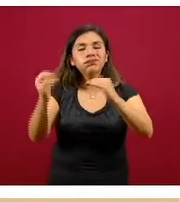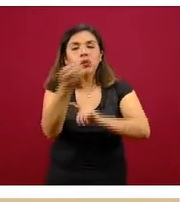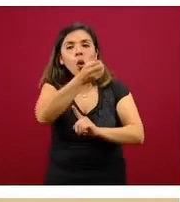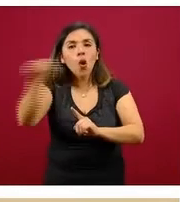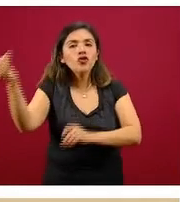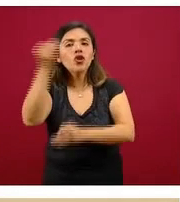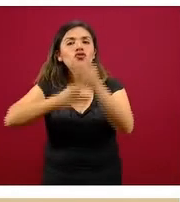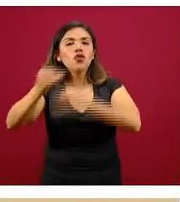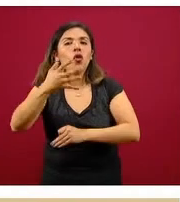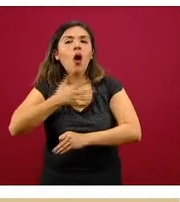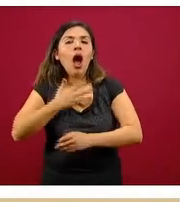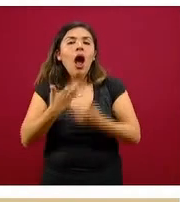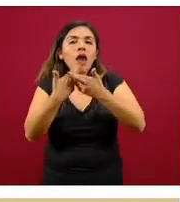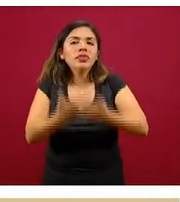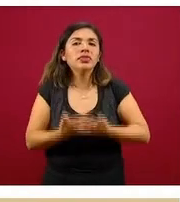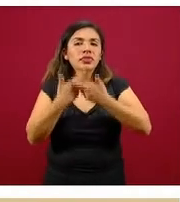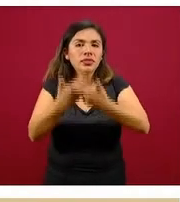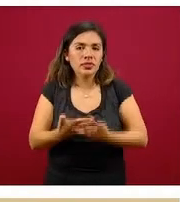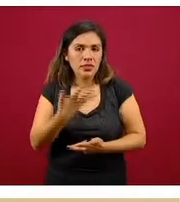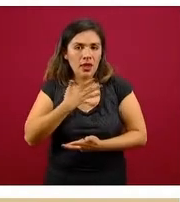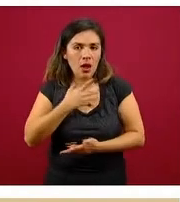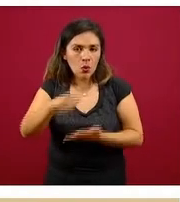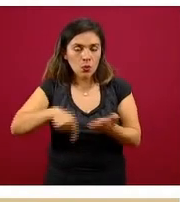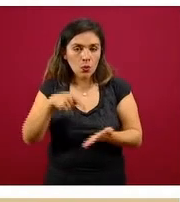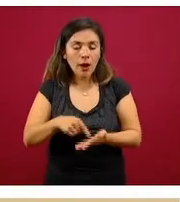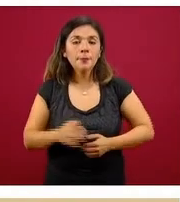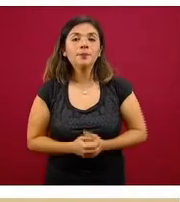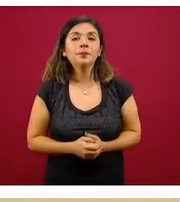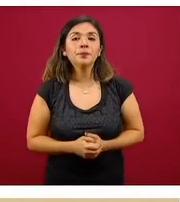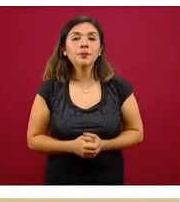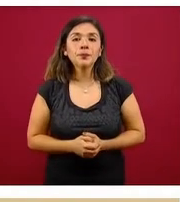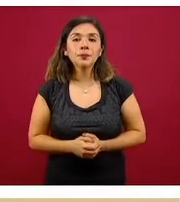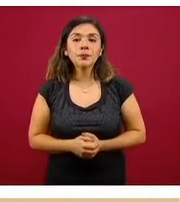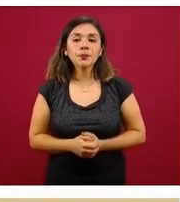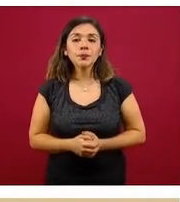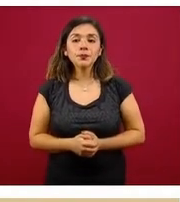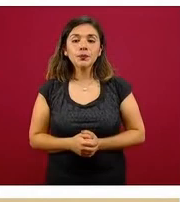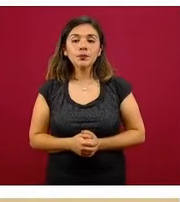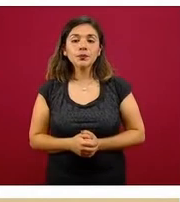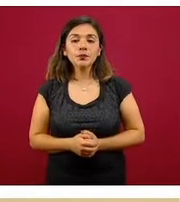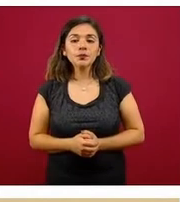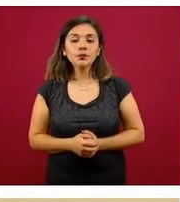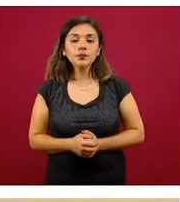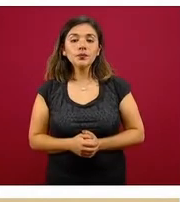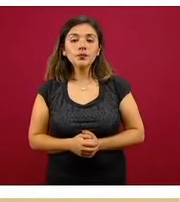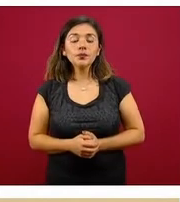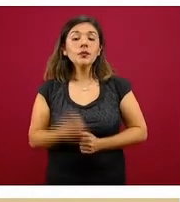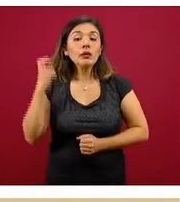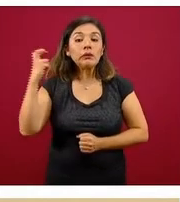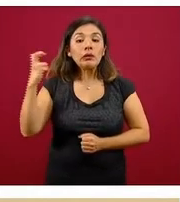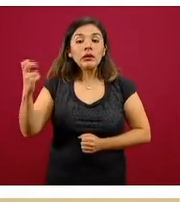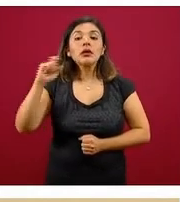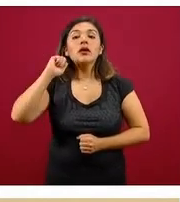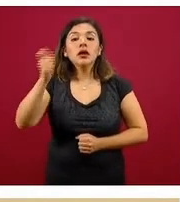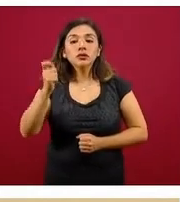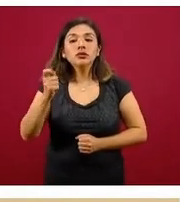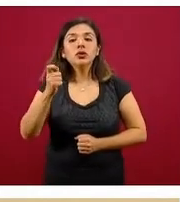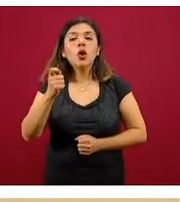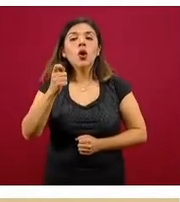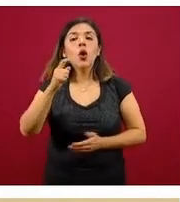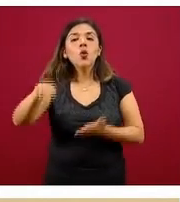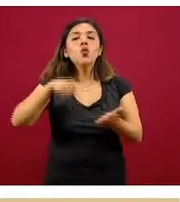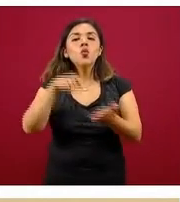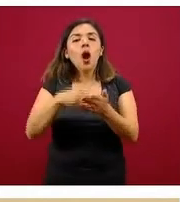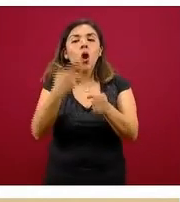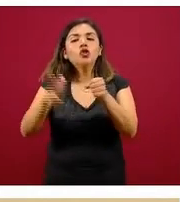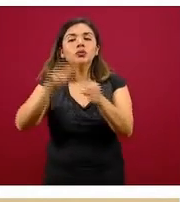que siempre se tenga una cama disponible. Veamos la última diapositiva de este grupo, que son precisamente las